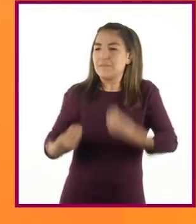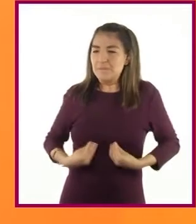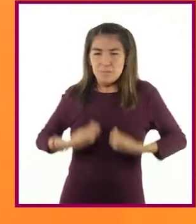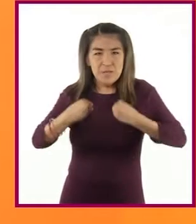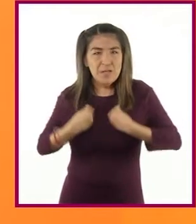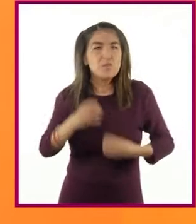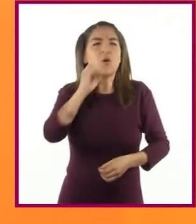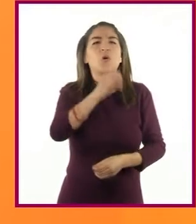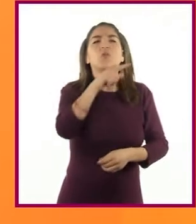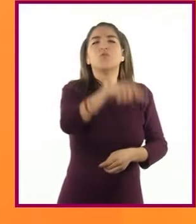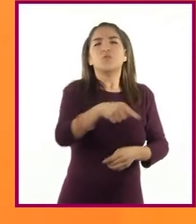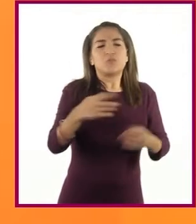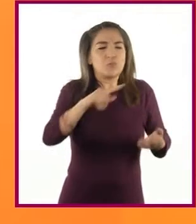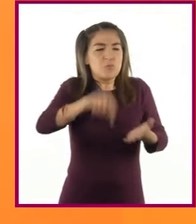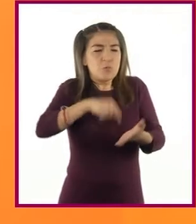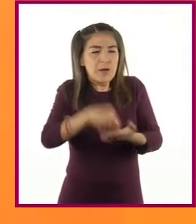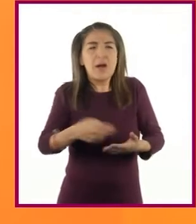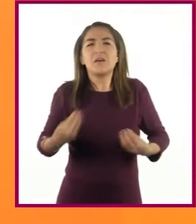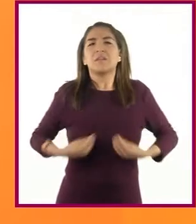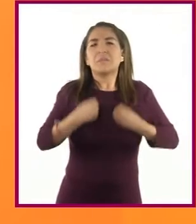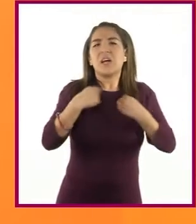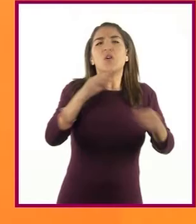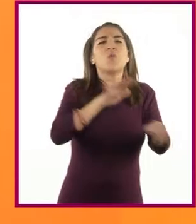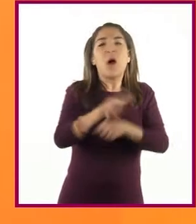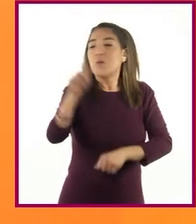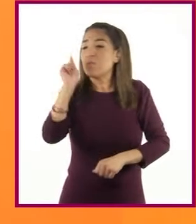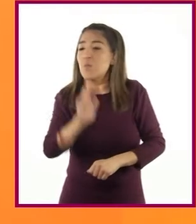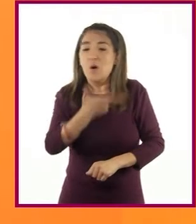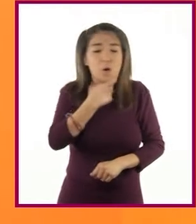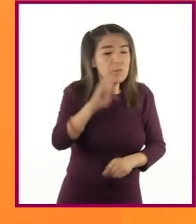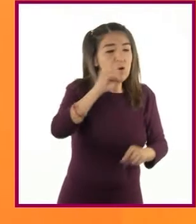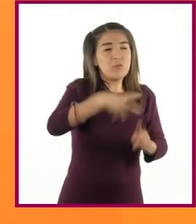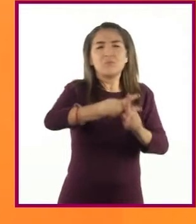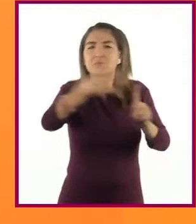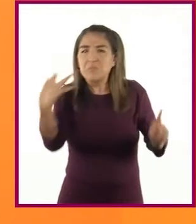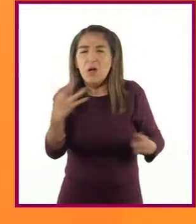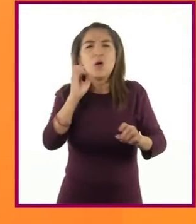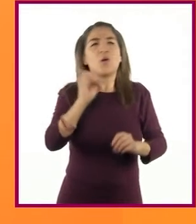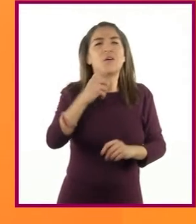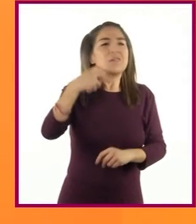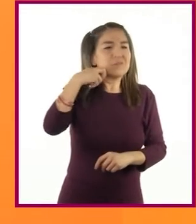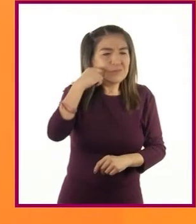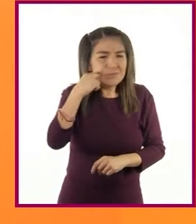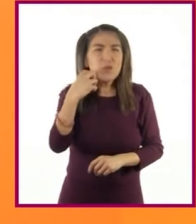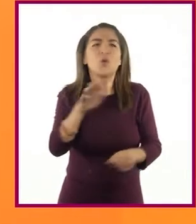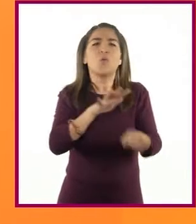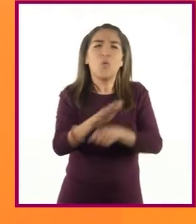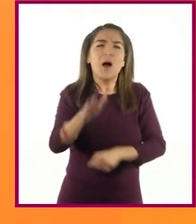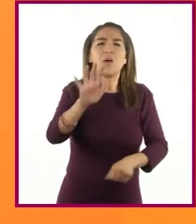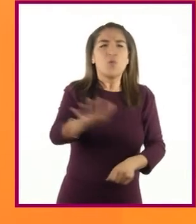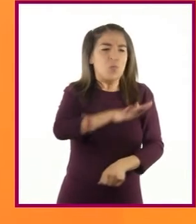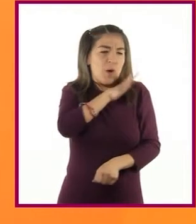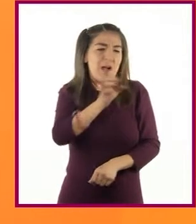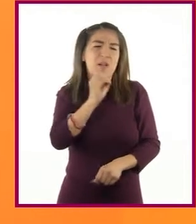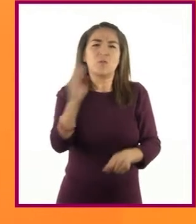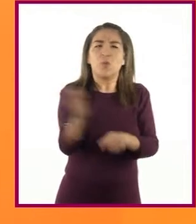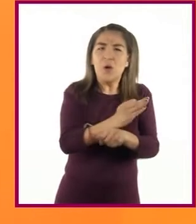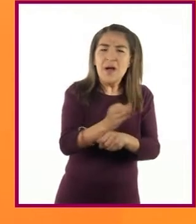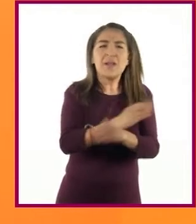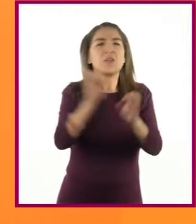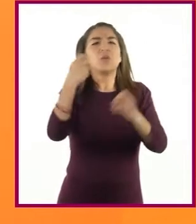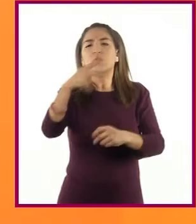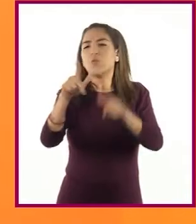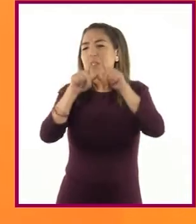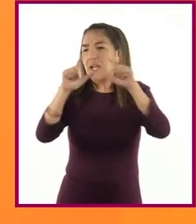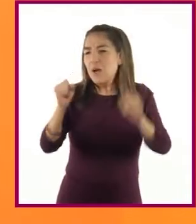residencia, sexo, origen nacional o étnico, color, religión, lengua u otra